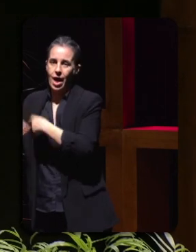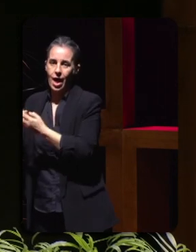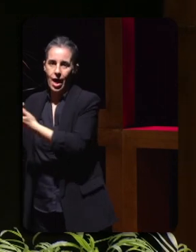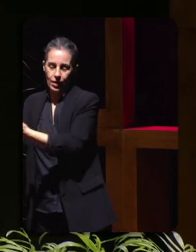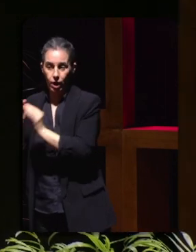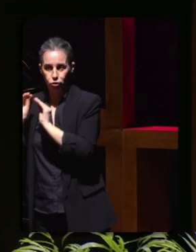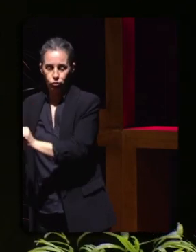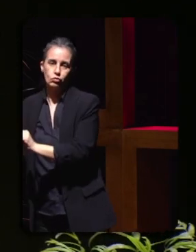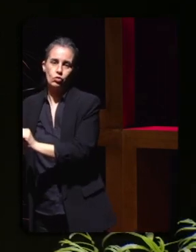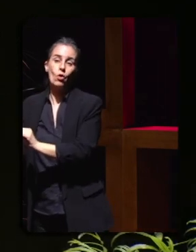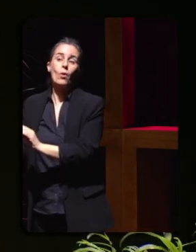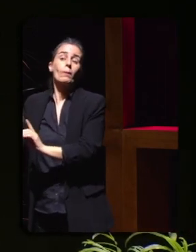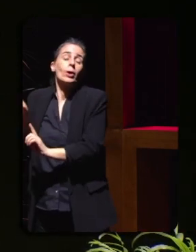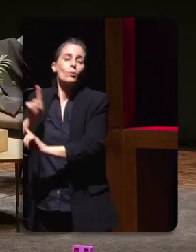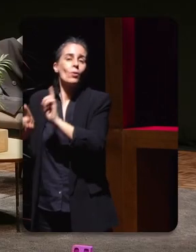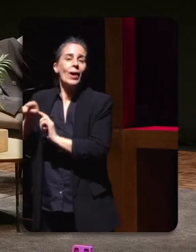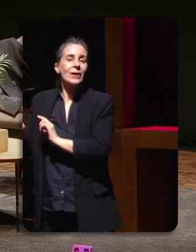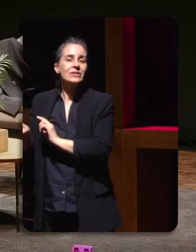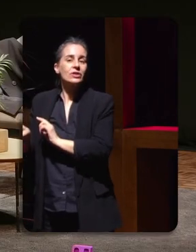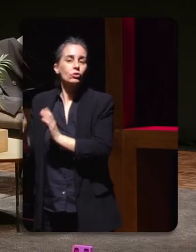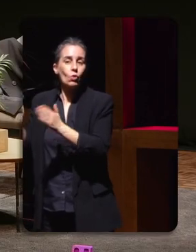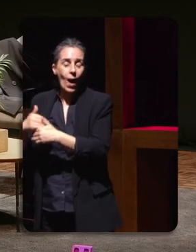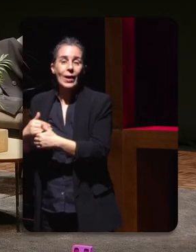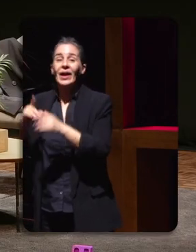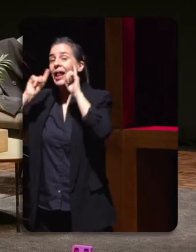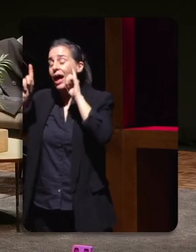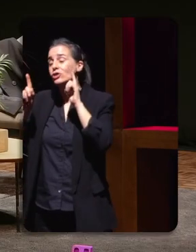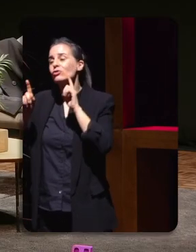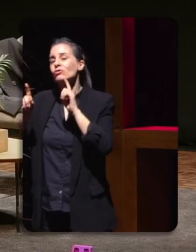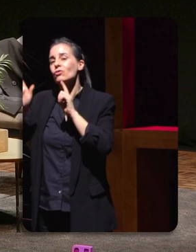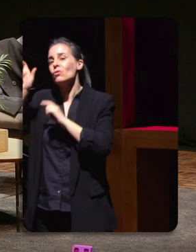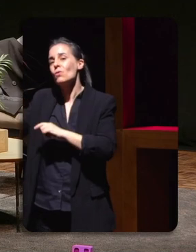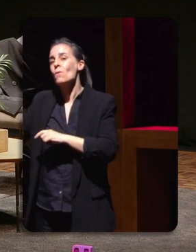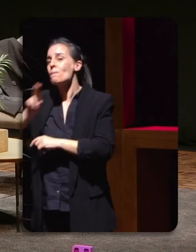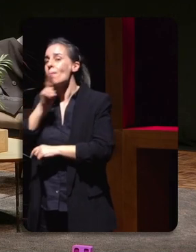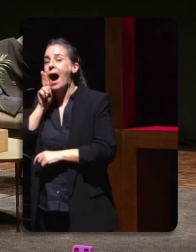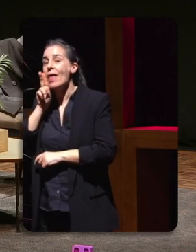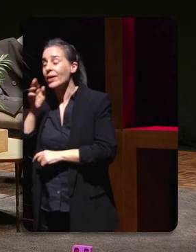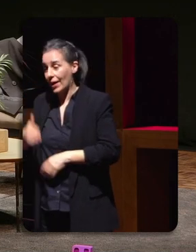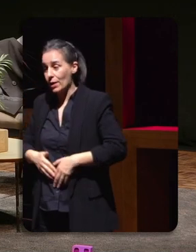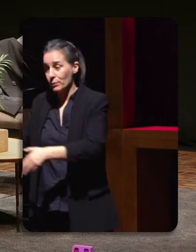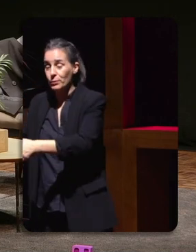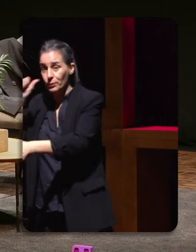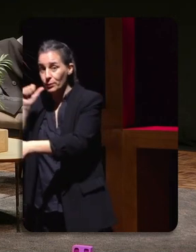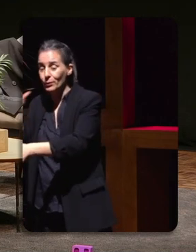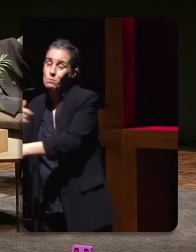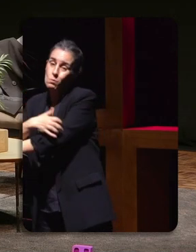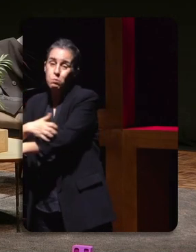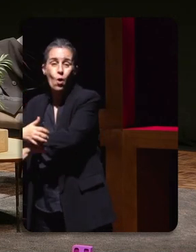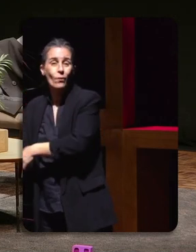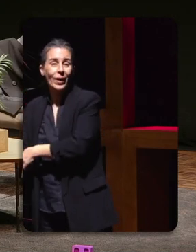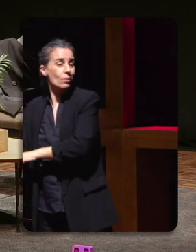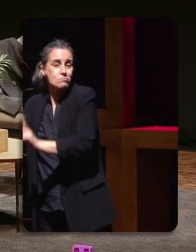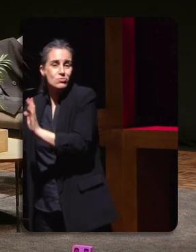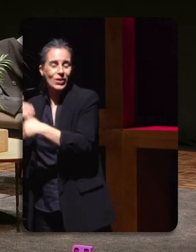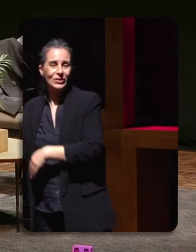si las madres gestantes son correcto pobres eso es lo que mejor Sale para que las Rueda siga girando